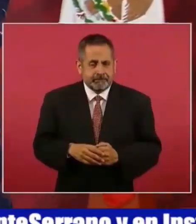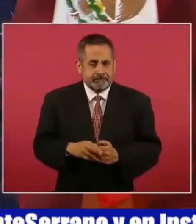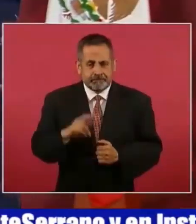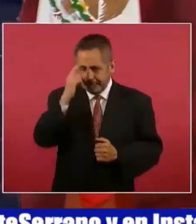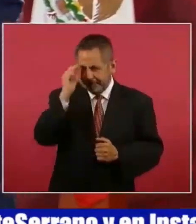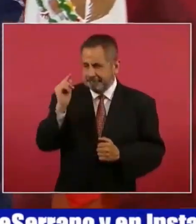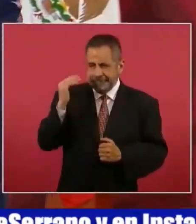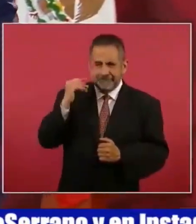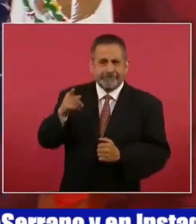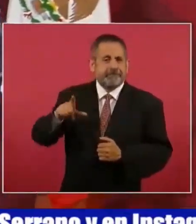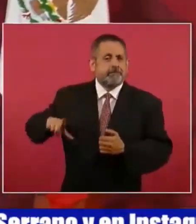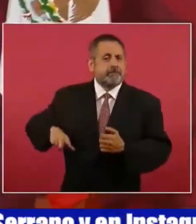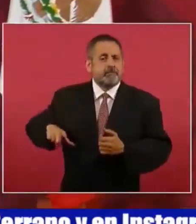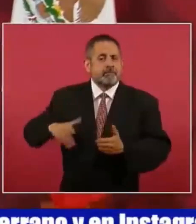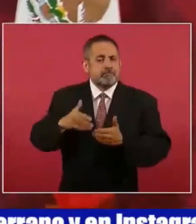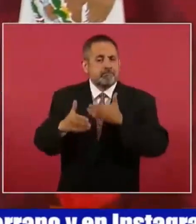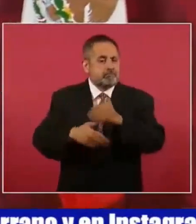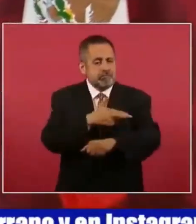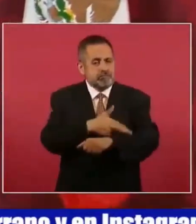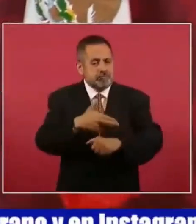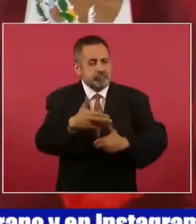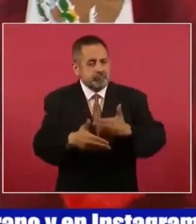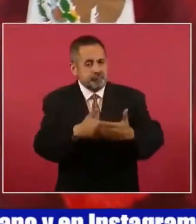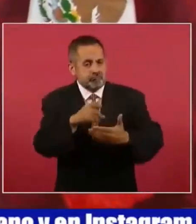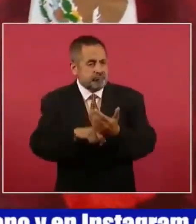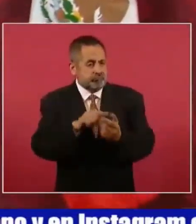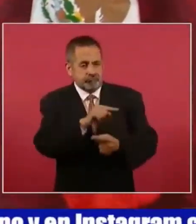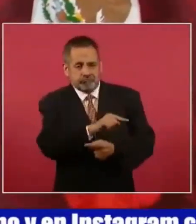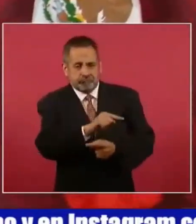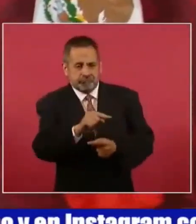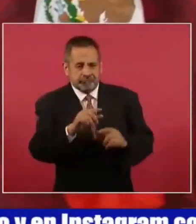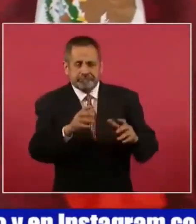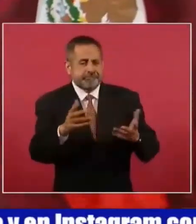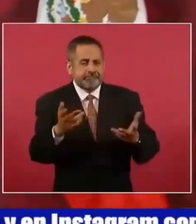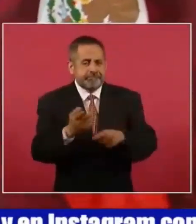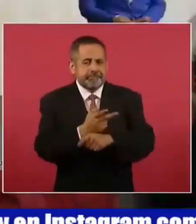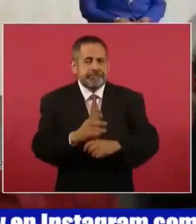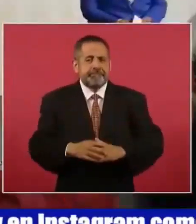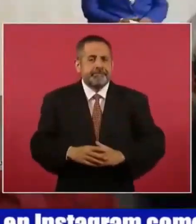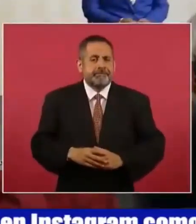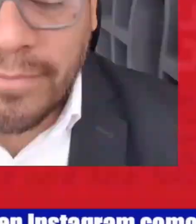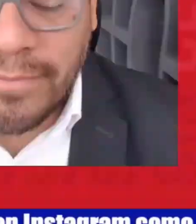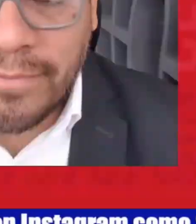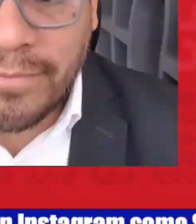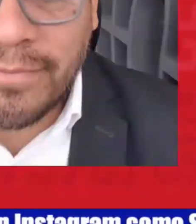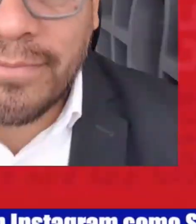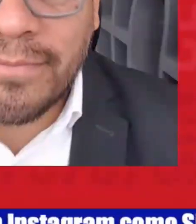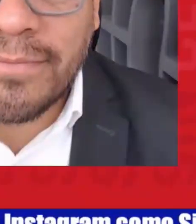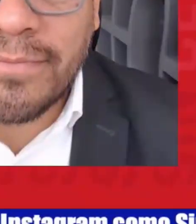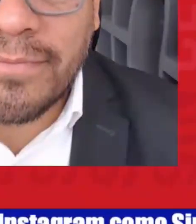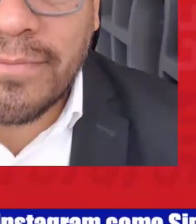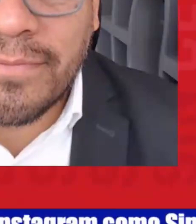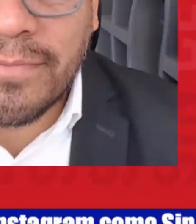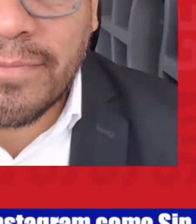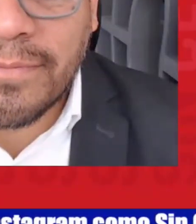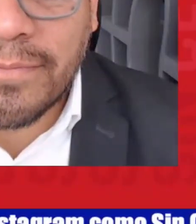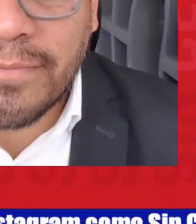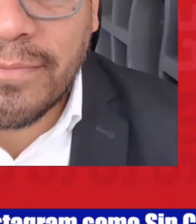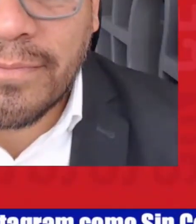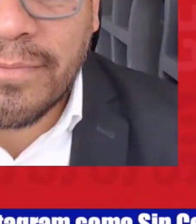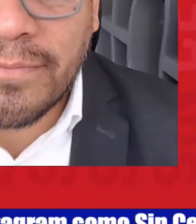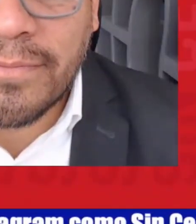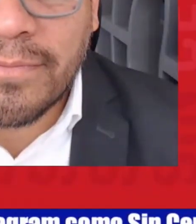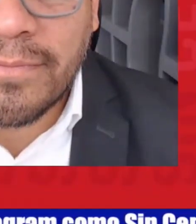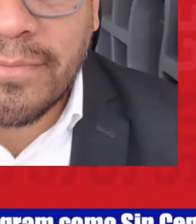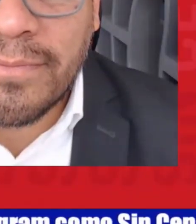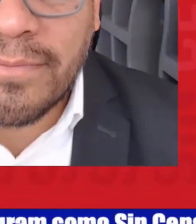roja, nótese mi sarcasmo, en América Latina. Falta Lula en